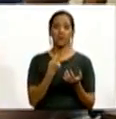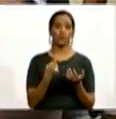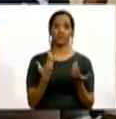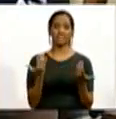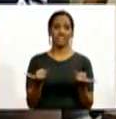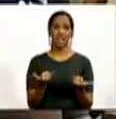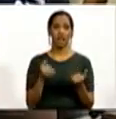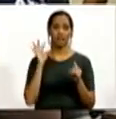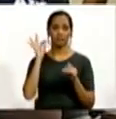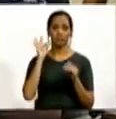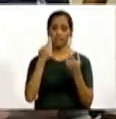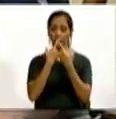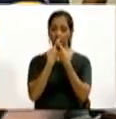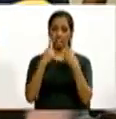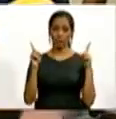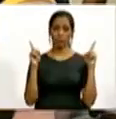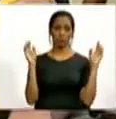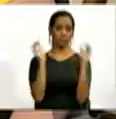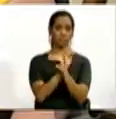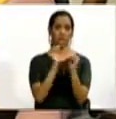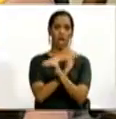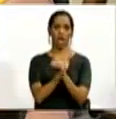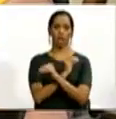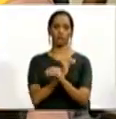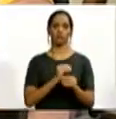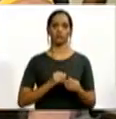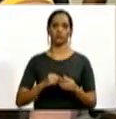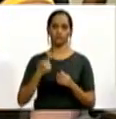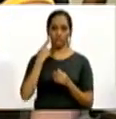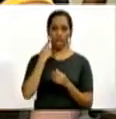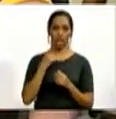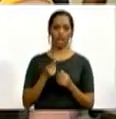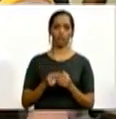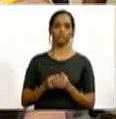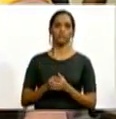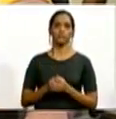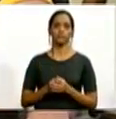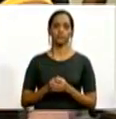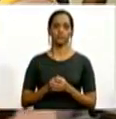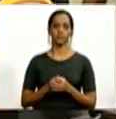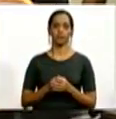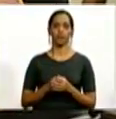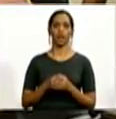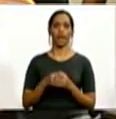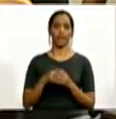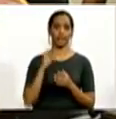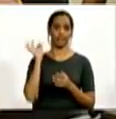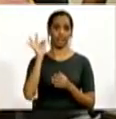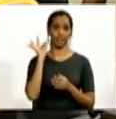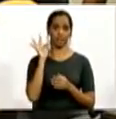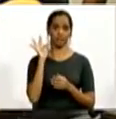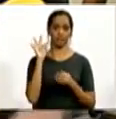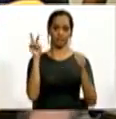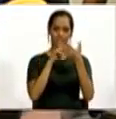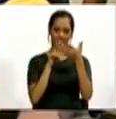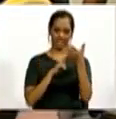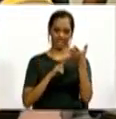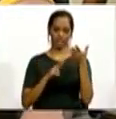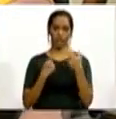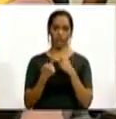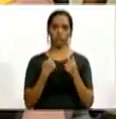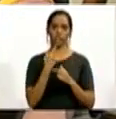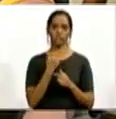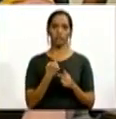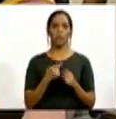divorciadas de este sujeto. Son cosas que se leen en medio de las declaraciones, digamos, leyendo la letra pequeña de las cosas que